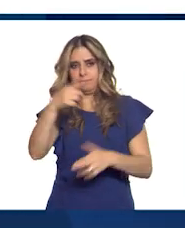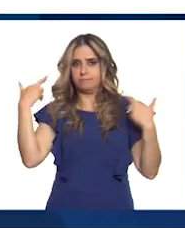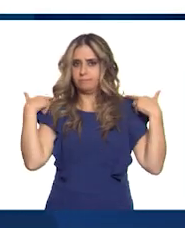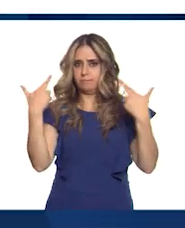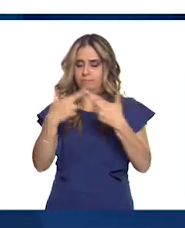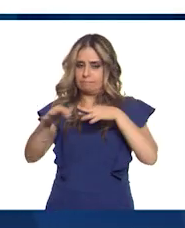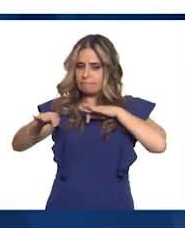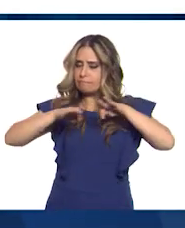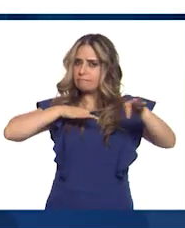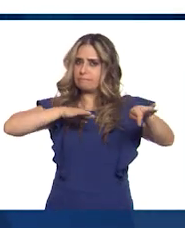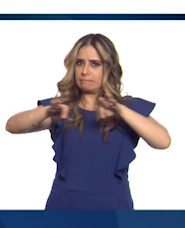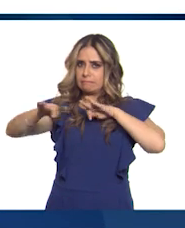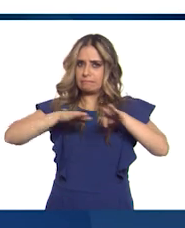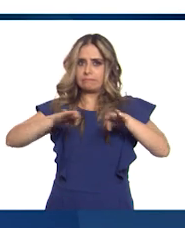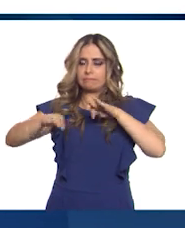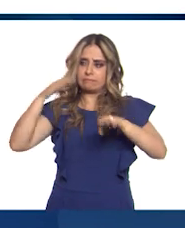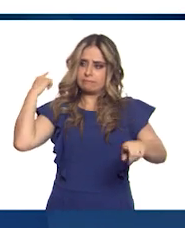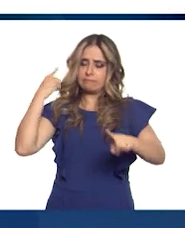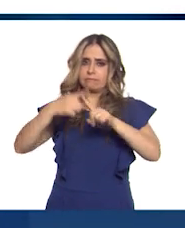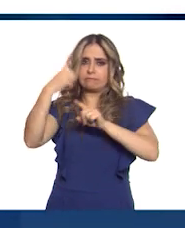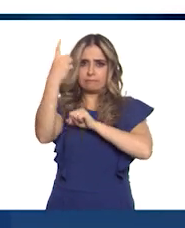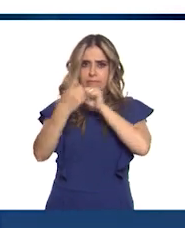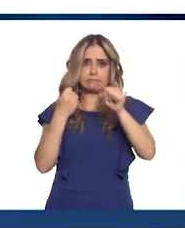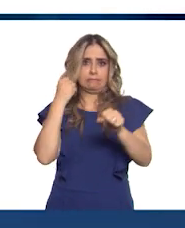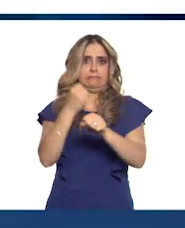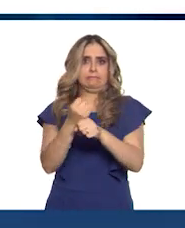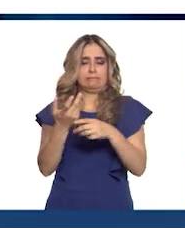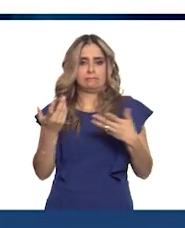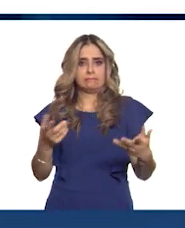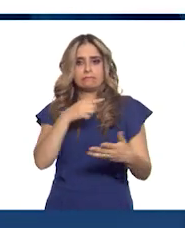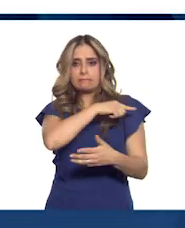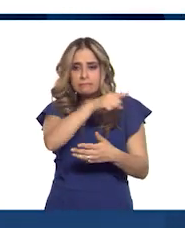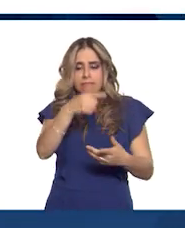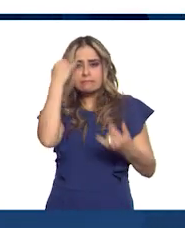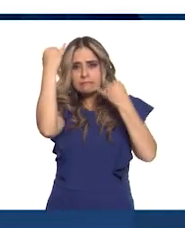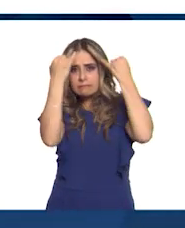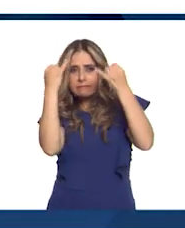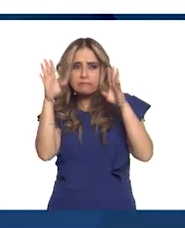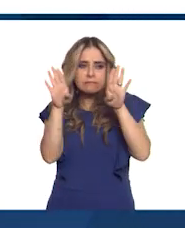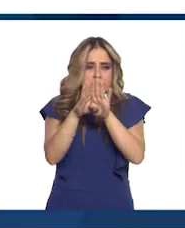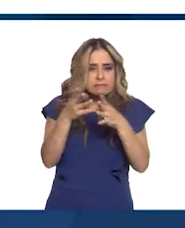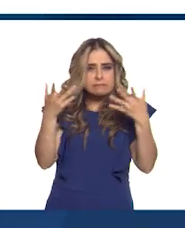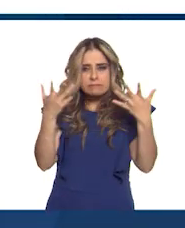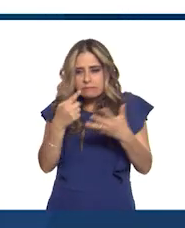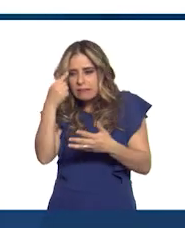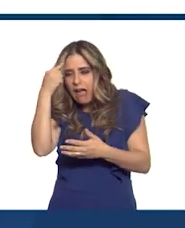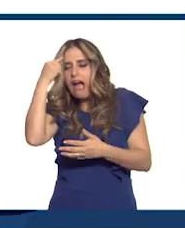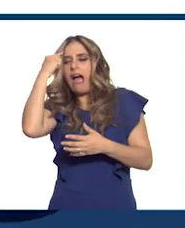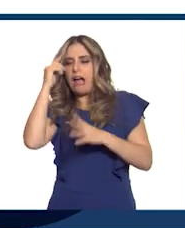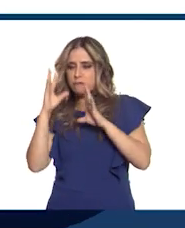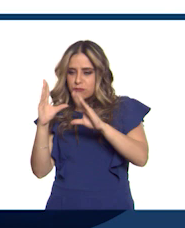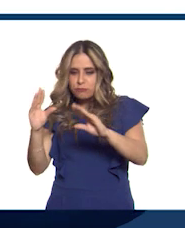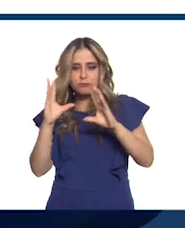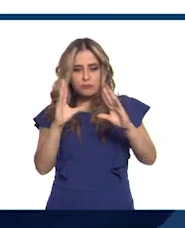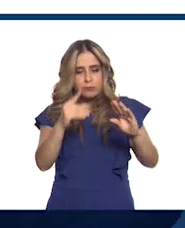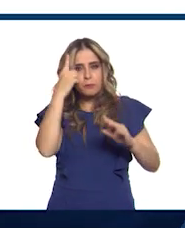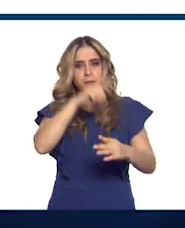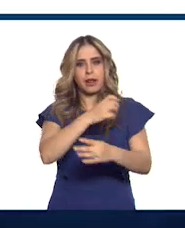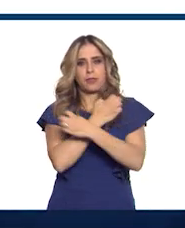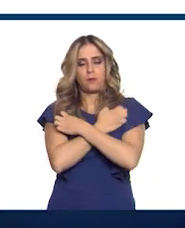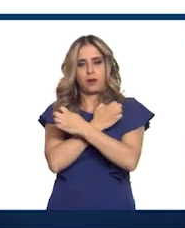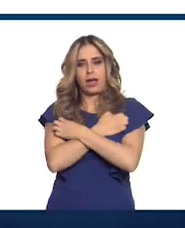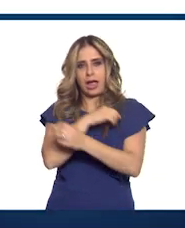han llevado a cabo desde hace un año, reinventándose y buscando soluciones creativas en pro de la educación en